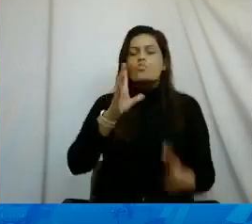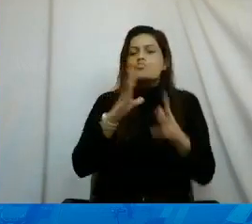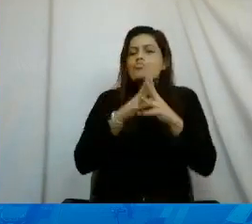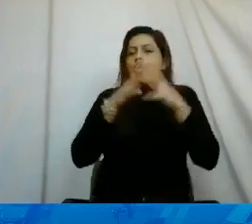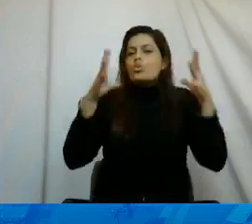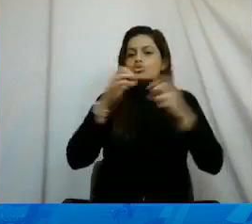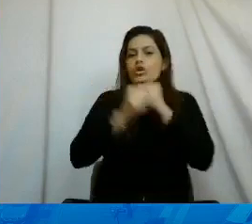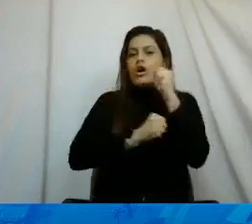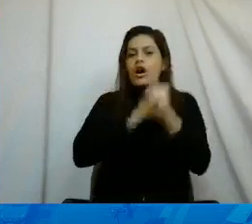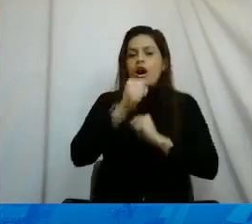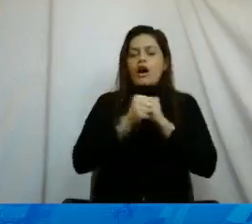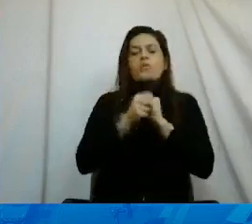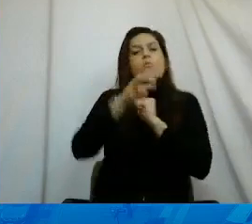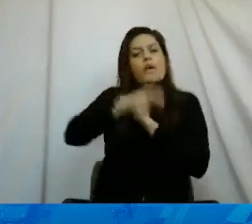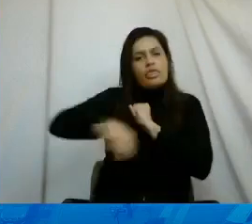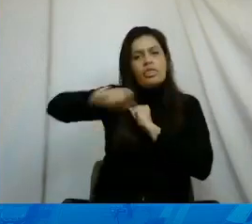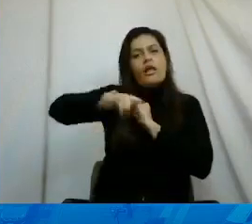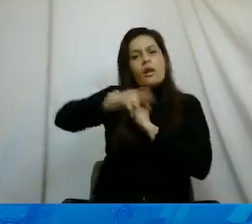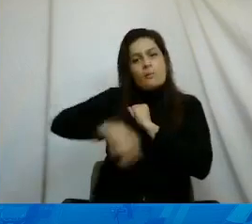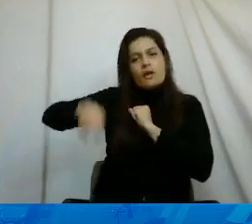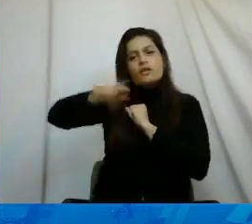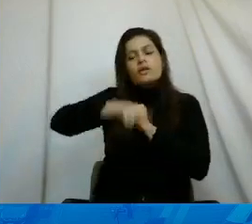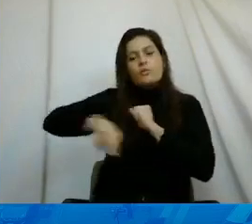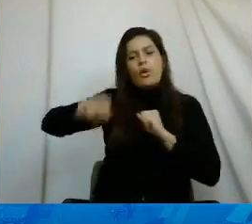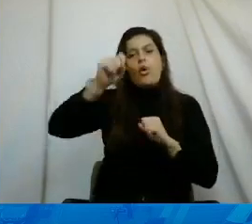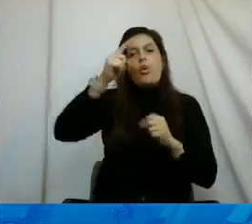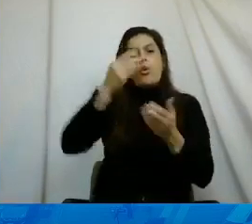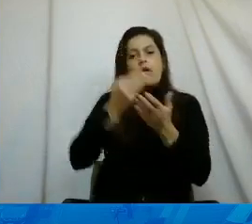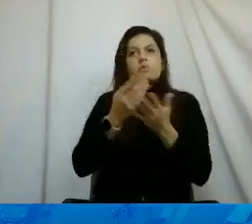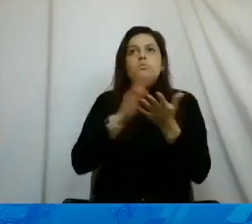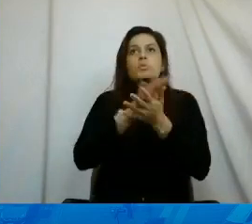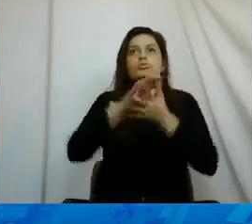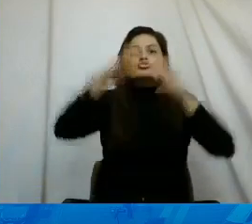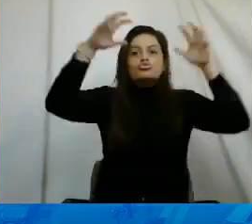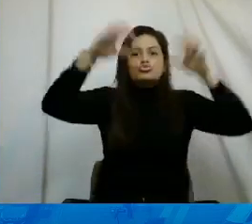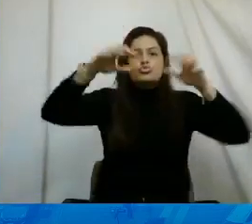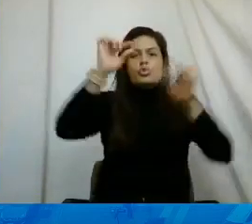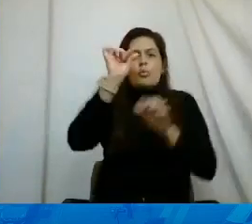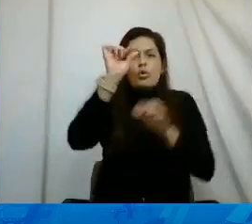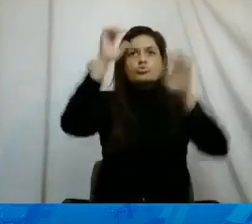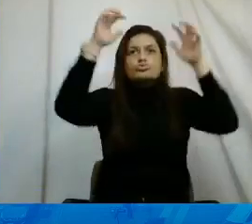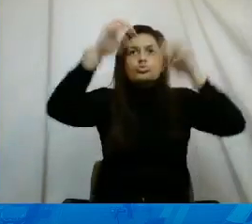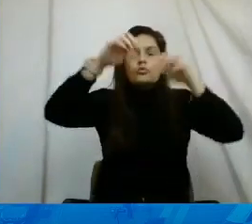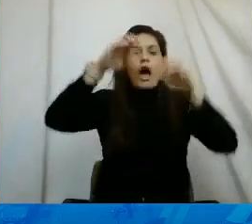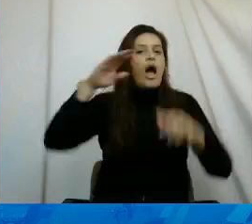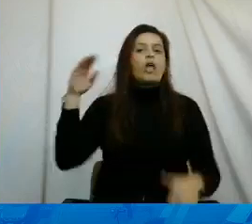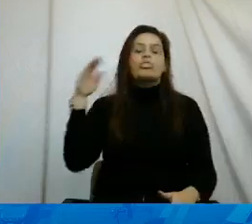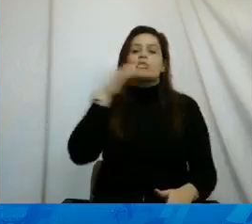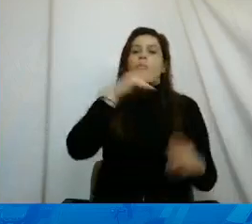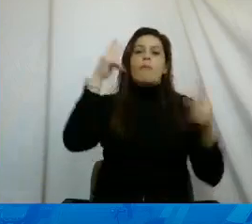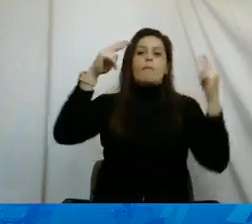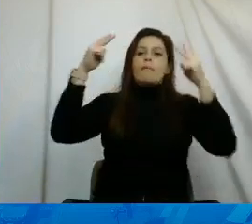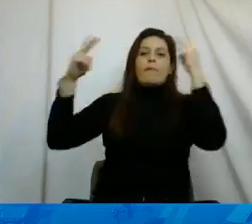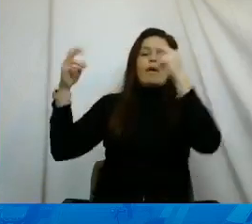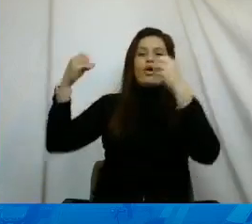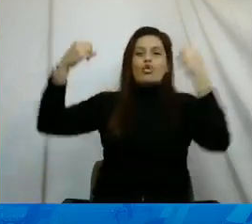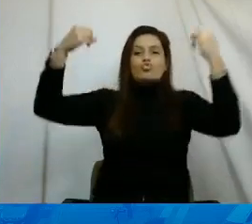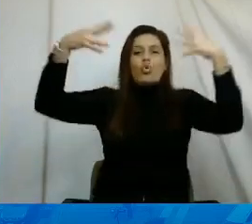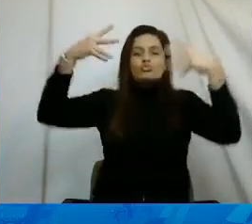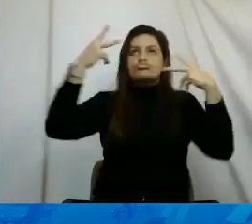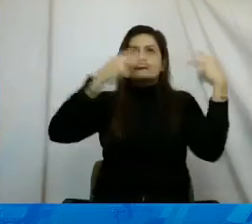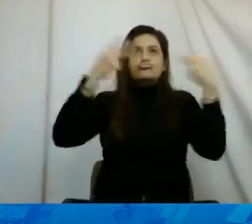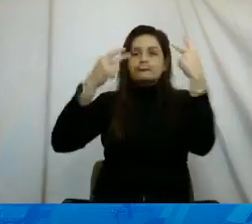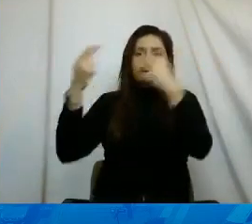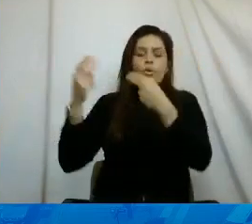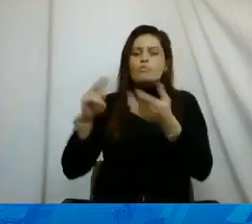ya es recurrente que ante una gota de agua en la comuna, CGE, ¿cierto?, entra en un estado